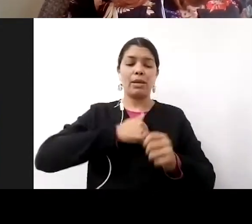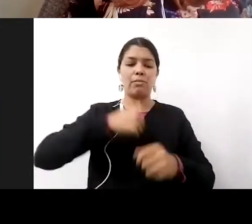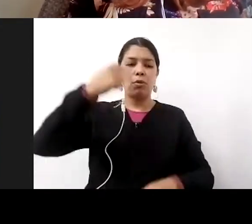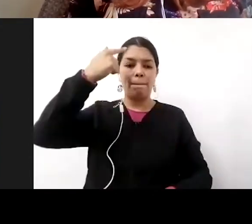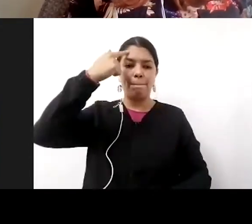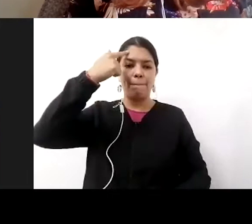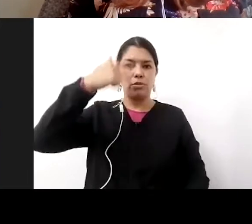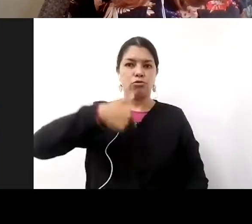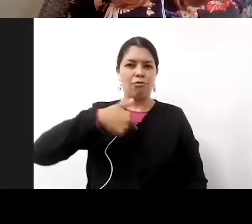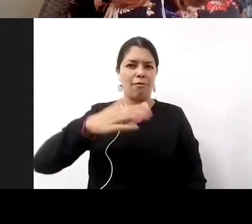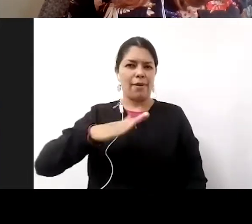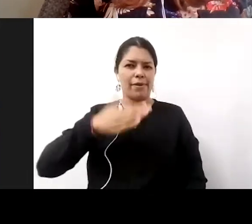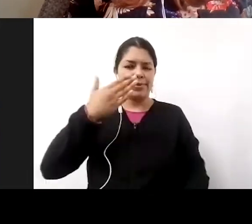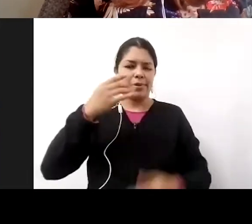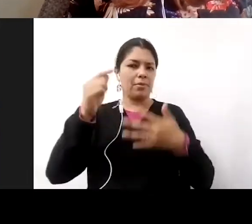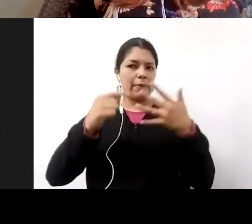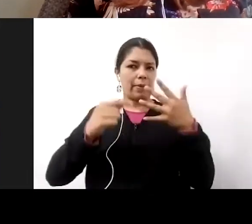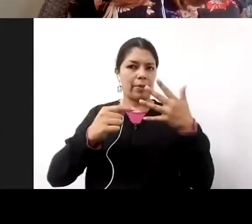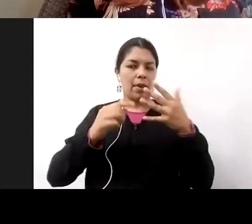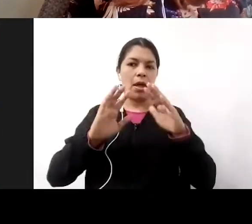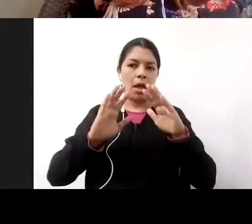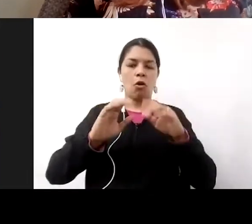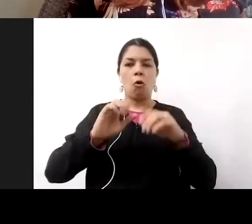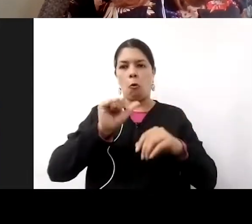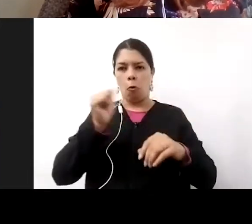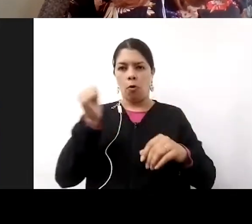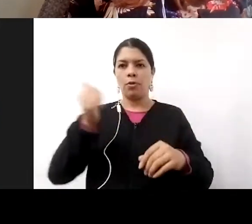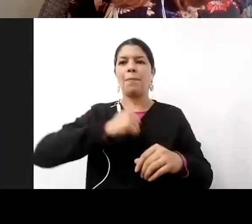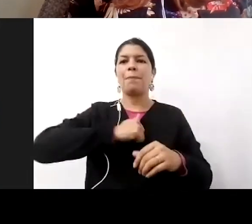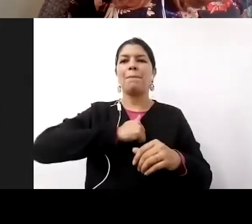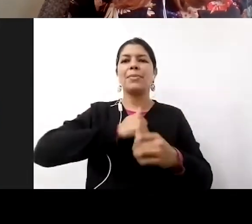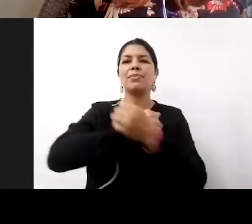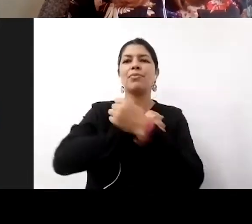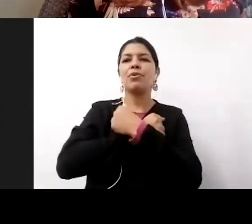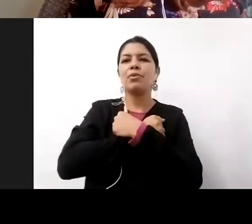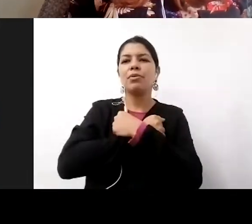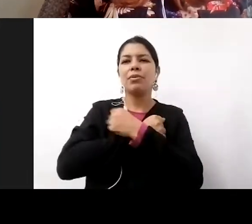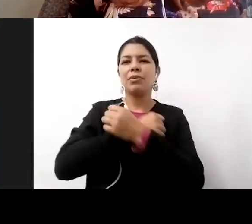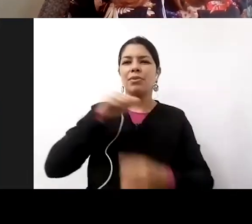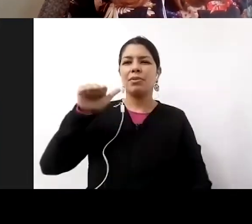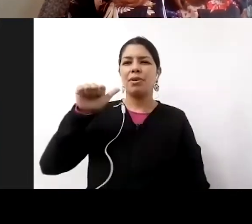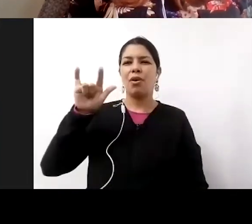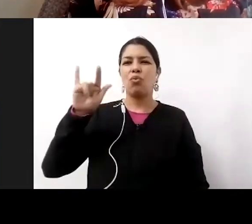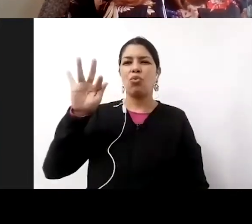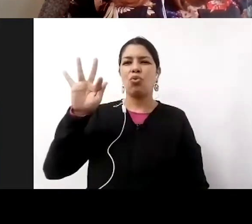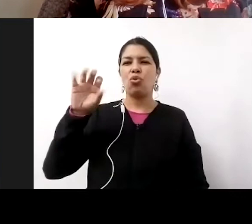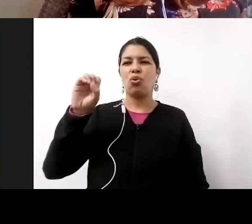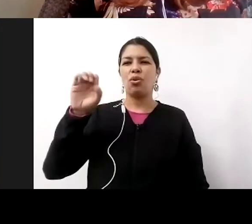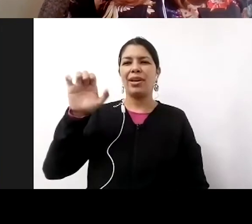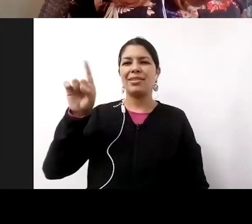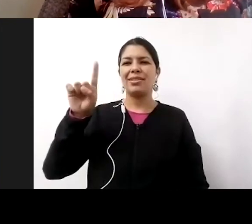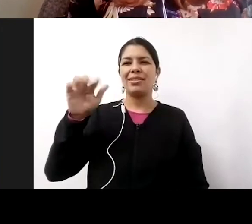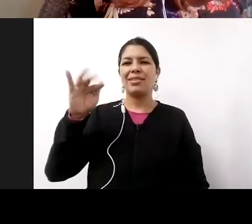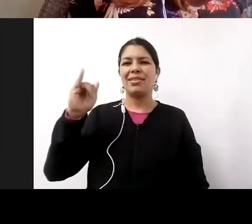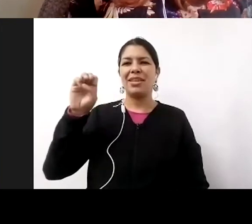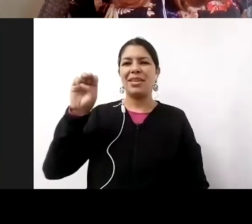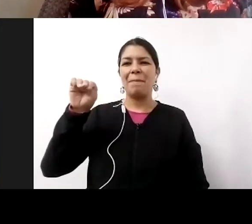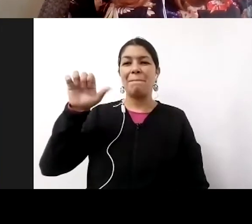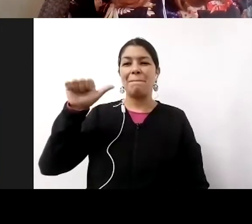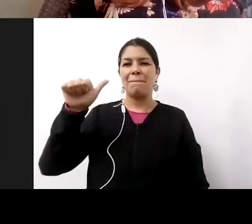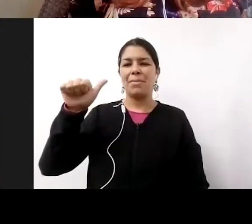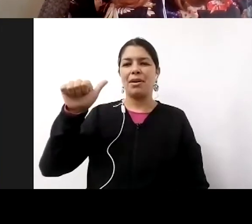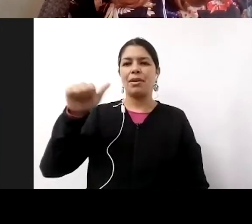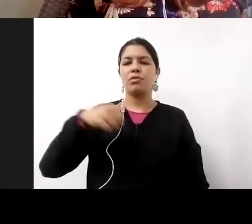la autoestima se puede decir que hace referencia a lo que sentimos con respecto a nosotros mismos. Se entiende también como